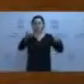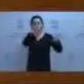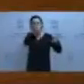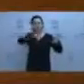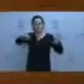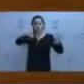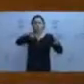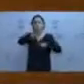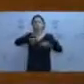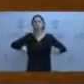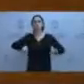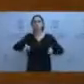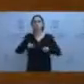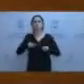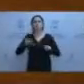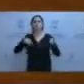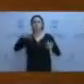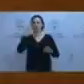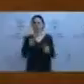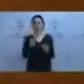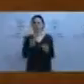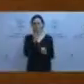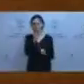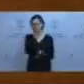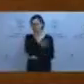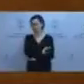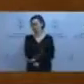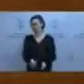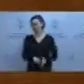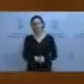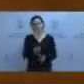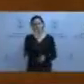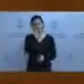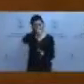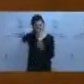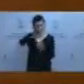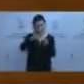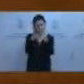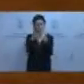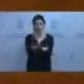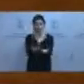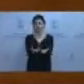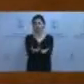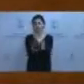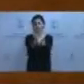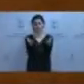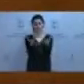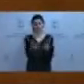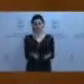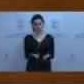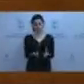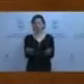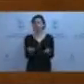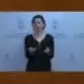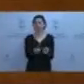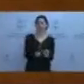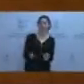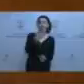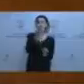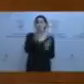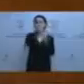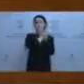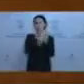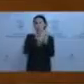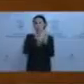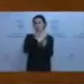con discapacidad es una vergüenza. Y es una vergüenza porque en sus 4 líneas lo único que se dedica a hacer es a reproducir lo que trae el Estatuto de los